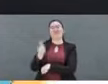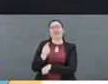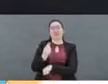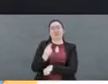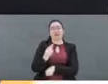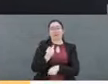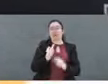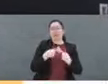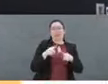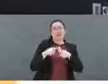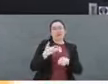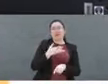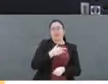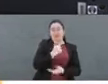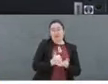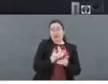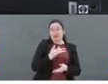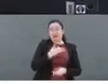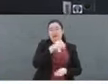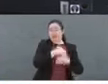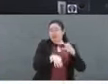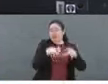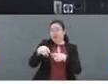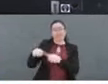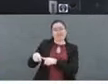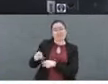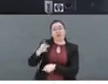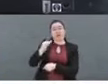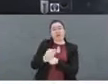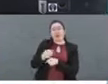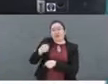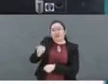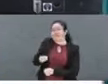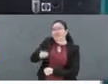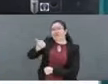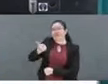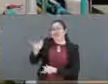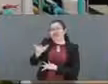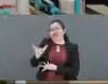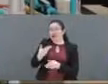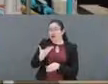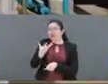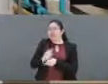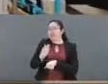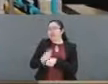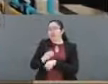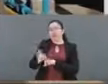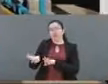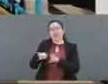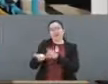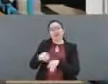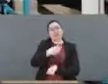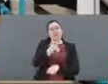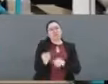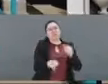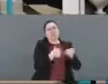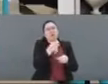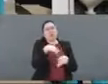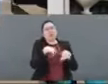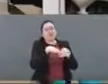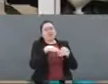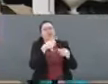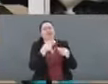de las plantas potabilizadoras que se ha empezado a rehabilitar y que ya está operando. Yo les pregunto, no sé quién viva cerca de aquí,